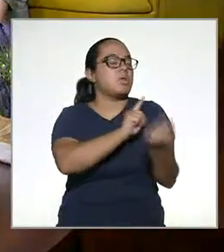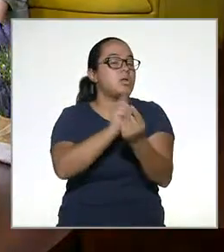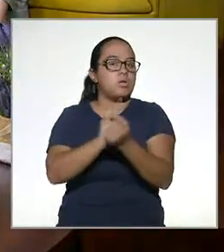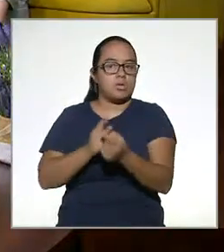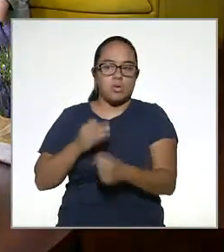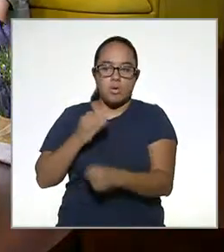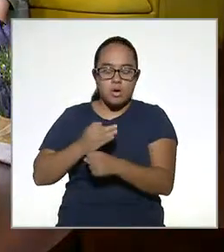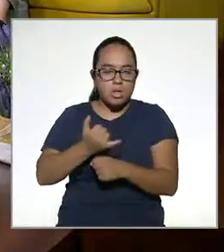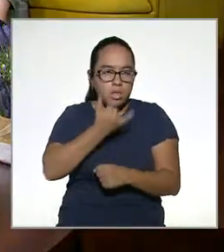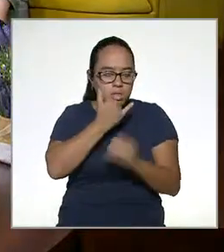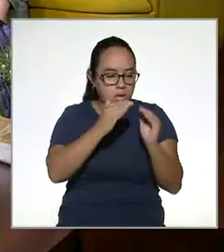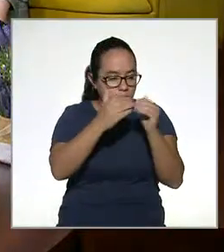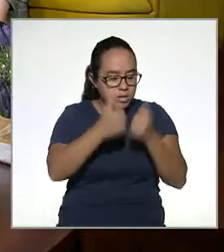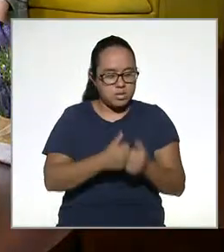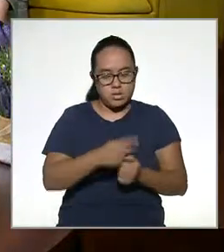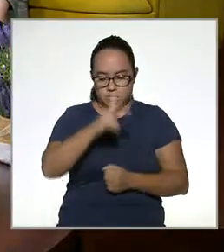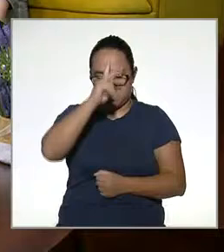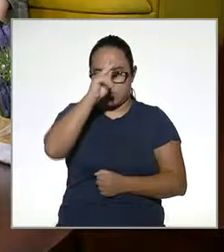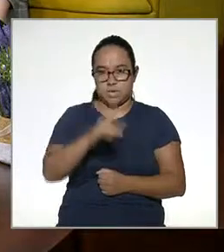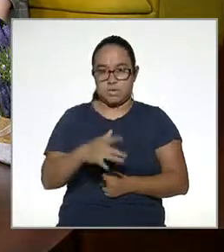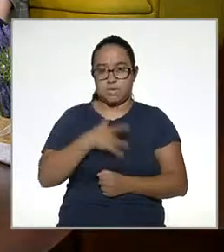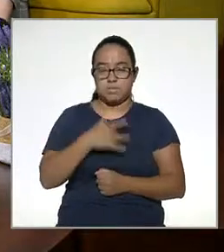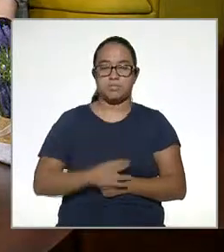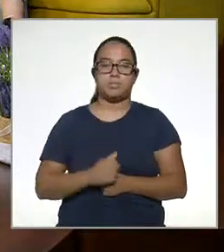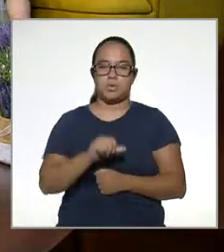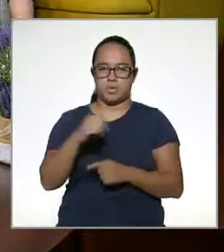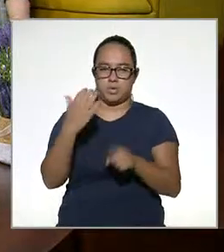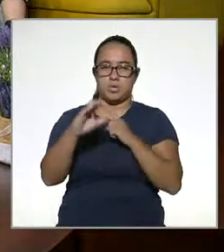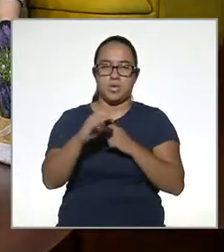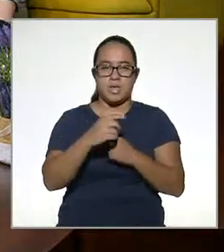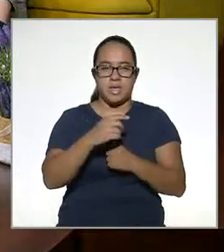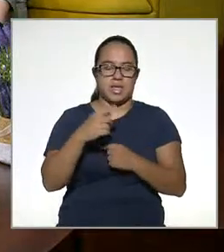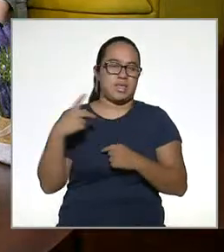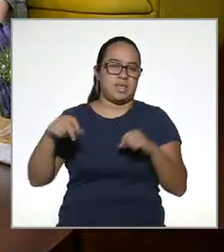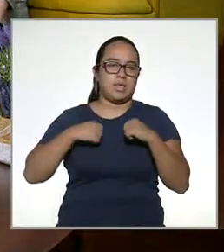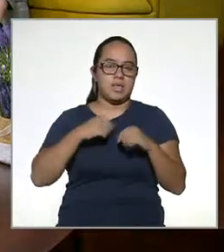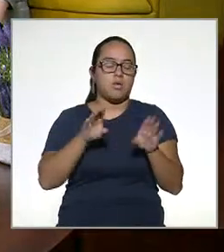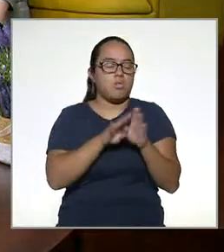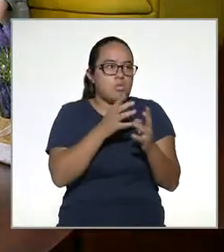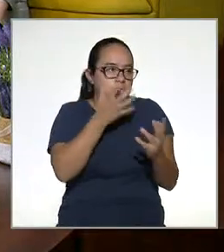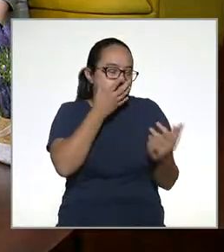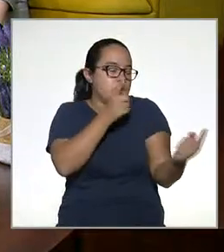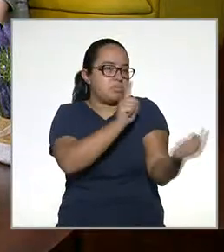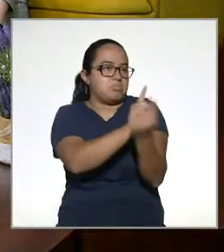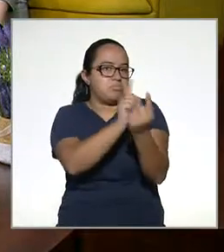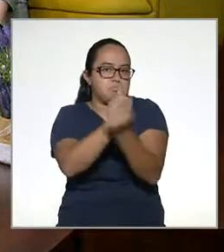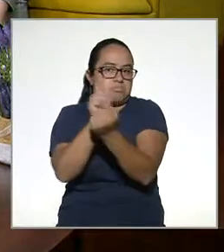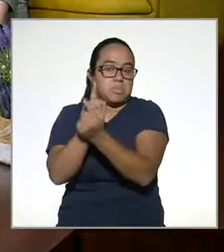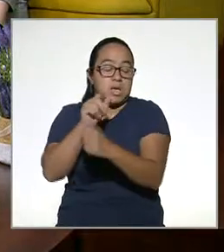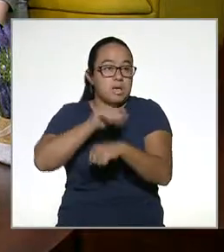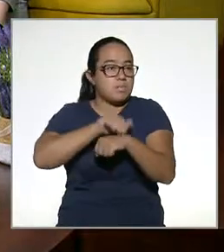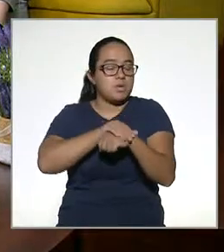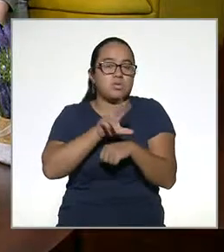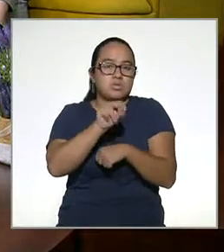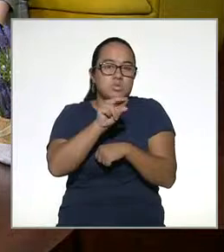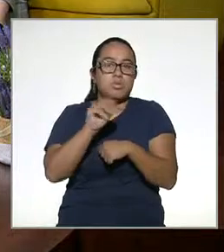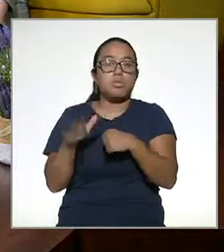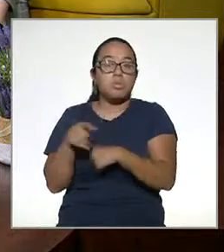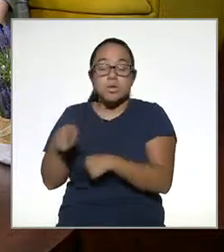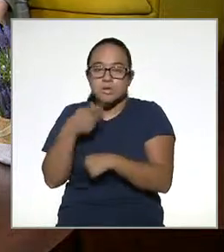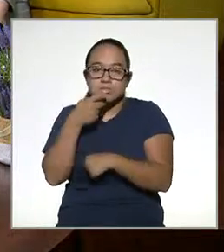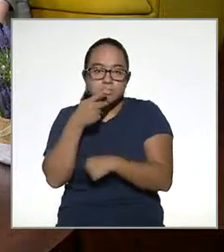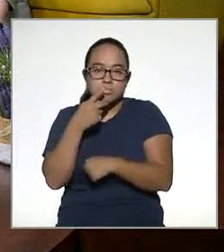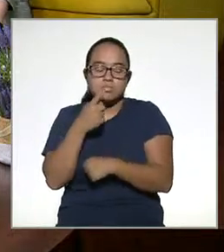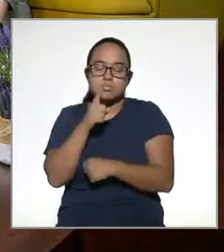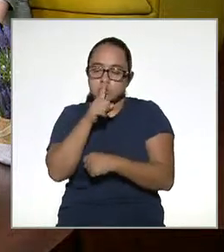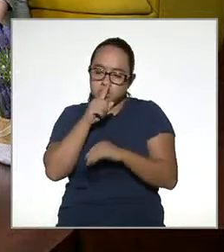afectando. Una mamá nos dice, uno de mis adolescentes desde pequeño ha sido introvertido. Le ha costado mucho trabajo hacer amigos porque casi no habla, es